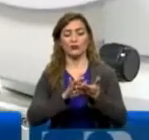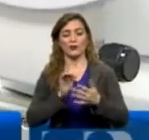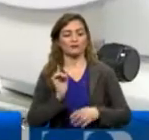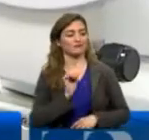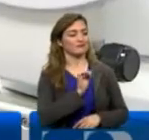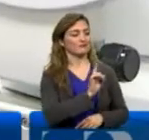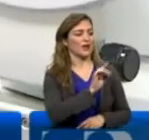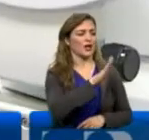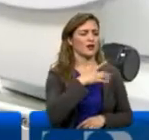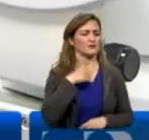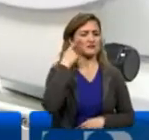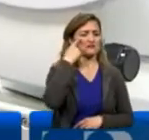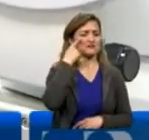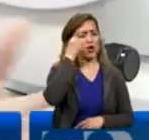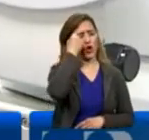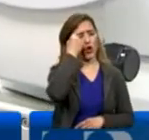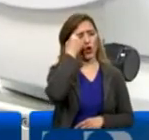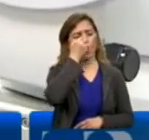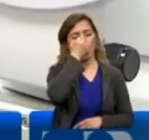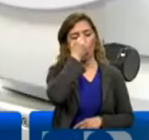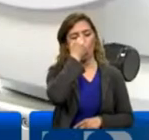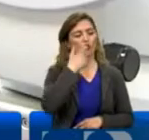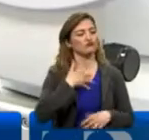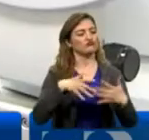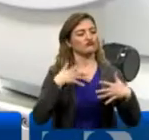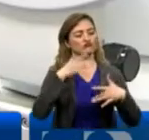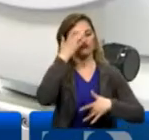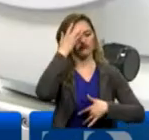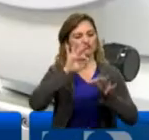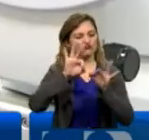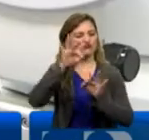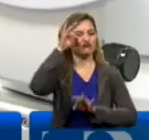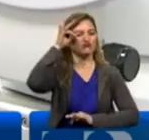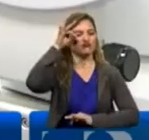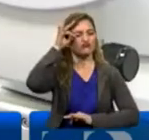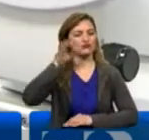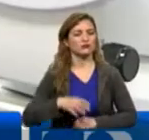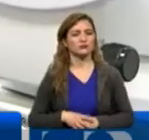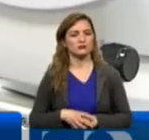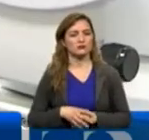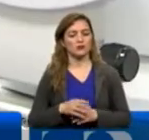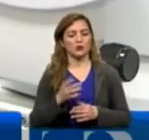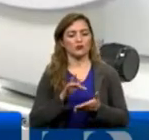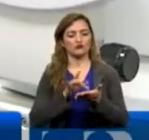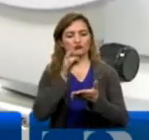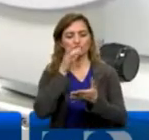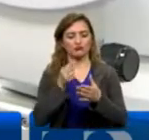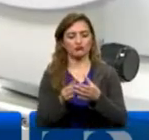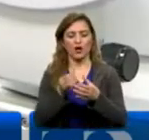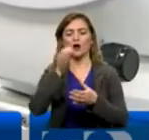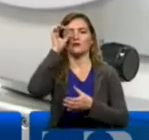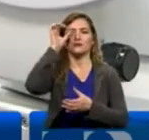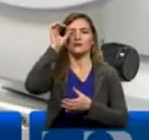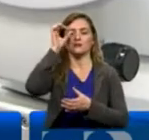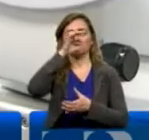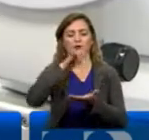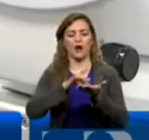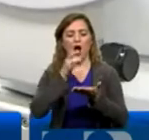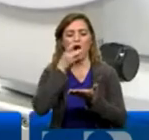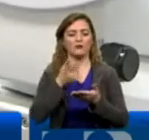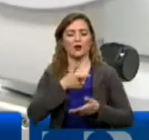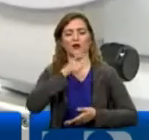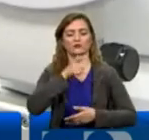Y podemos decir a ese ojo rojo pues una infección y le damos un antibiótico con un antiinflamatorio. Lamentablemente